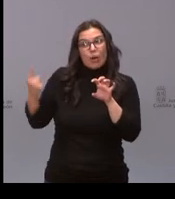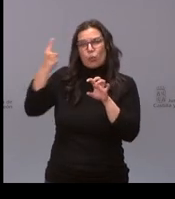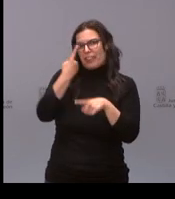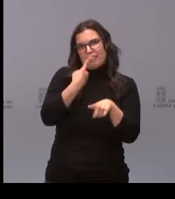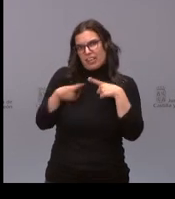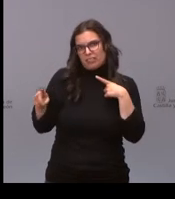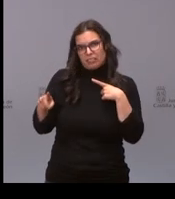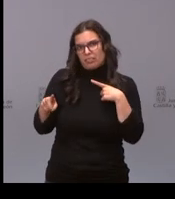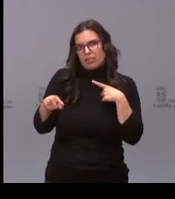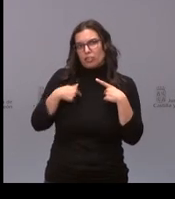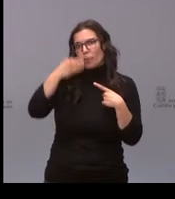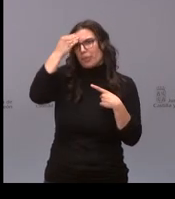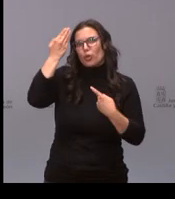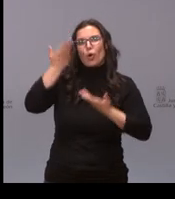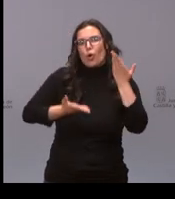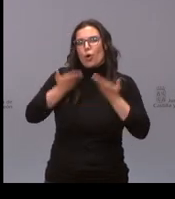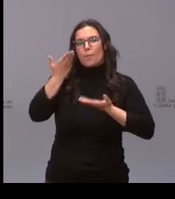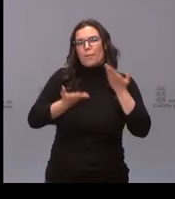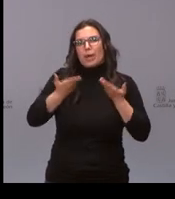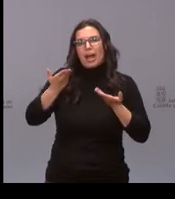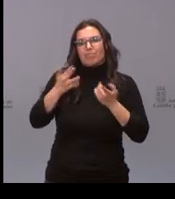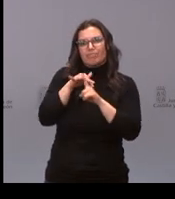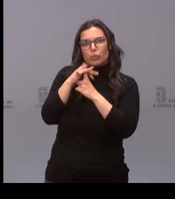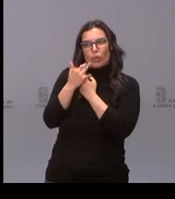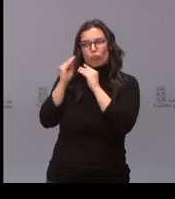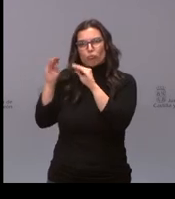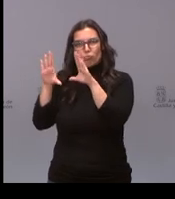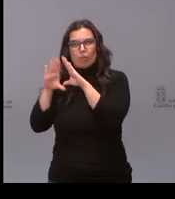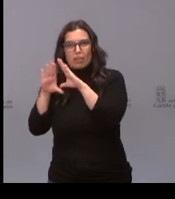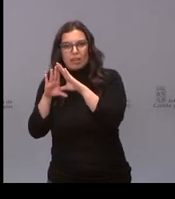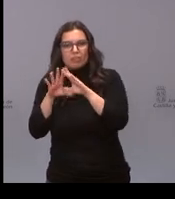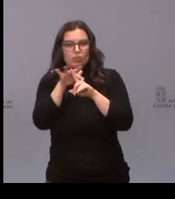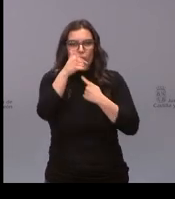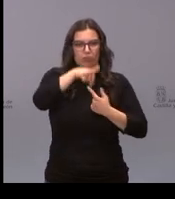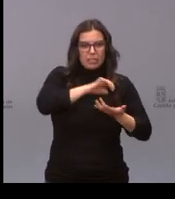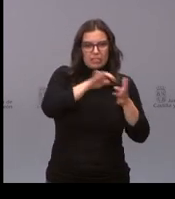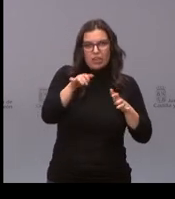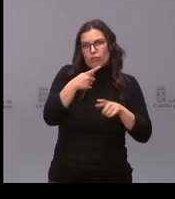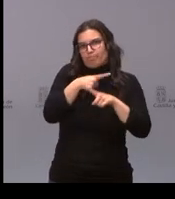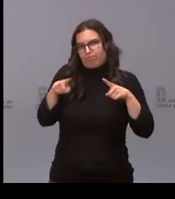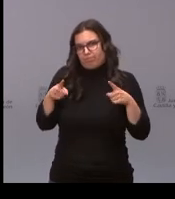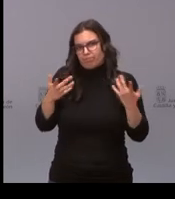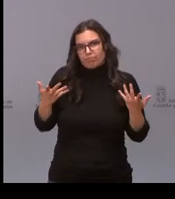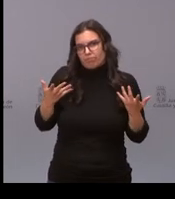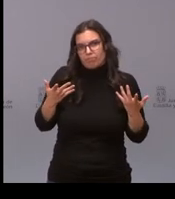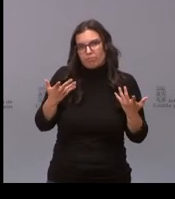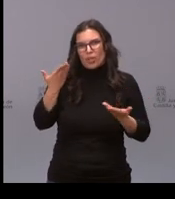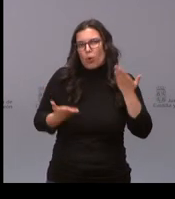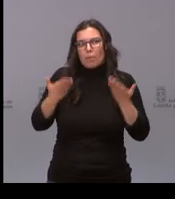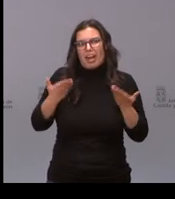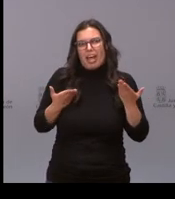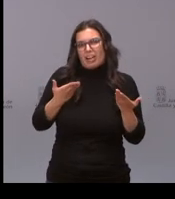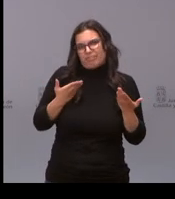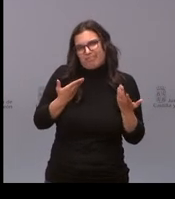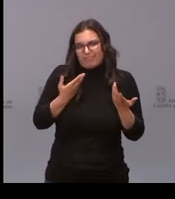distinta. Yo creo que la comparación sobre la situación que tiene Madrid y que tiene Castilla y León siempre me parece